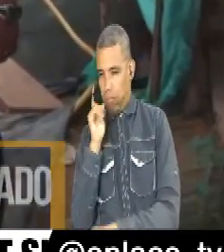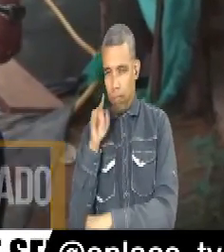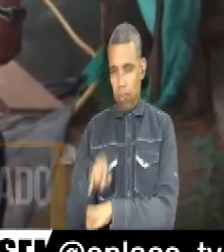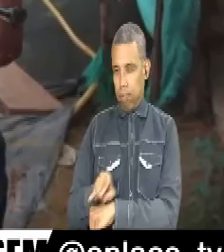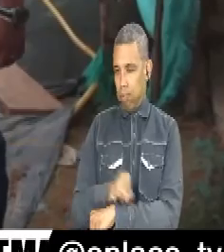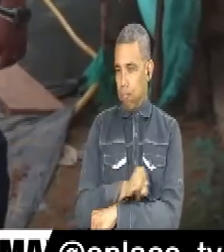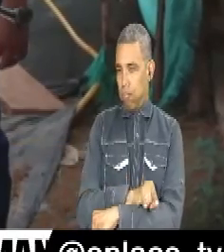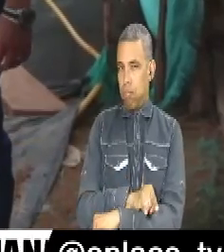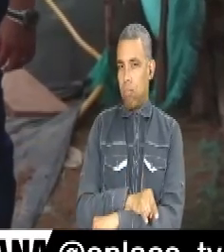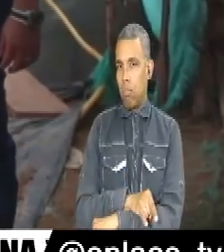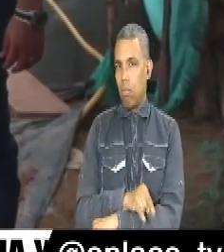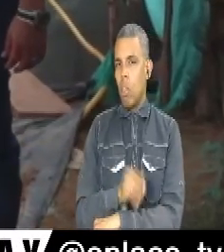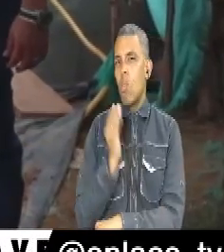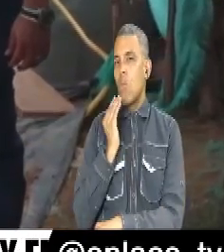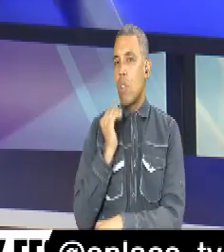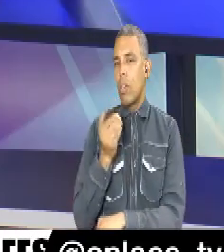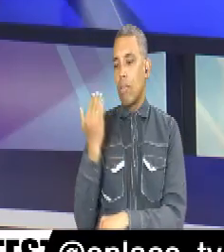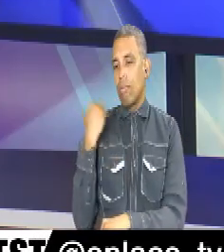fin de semana.